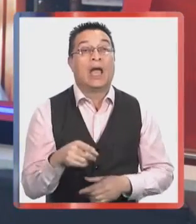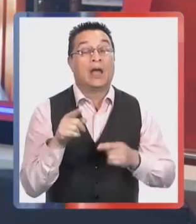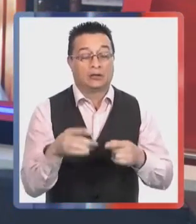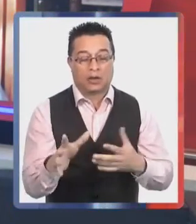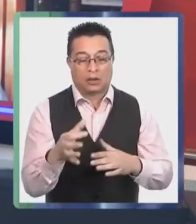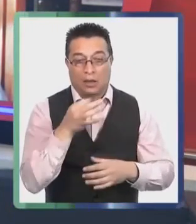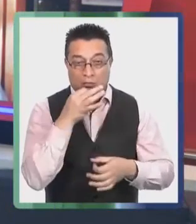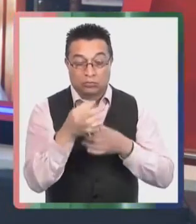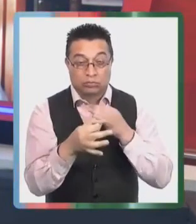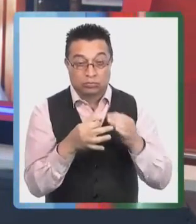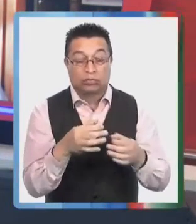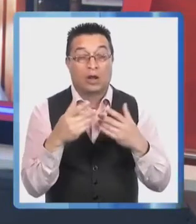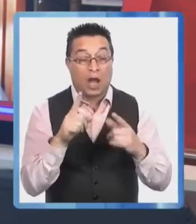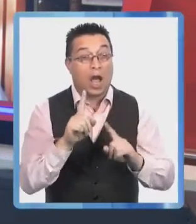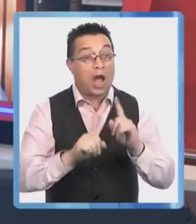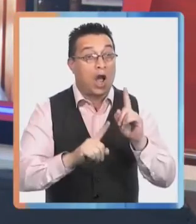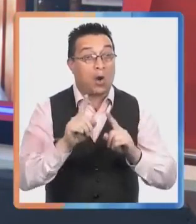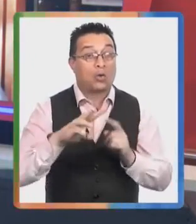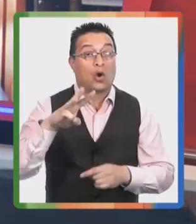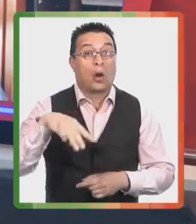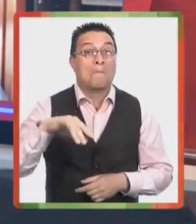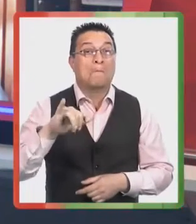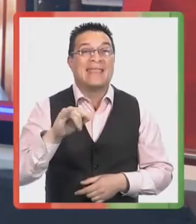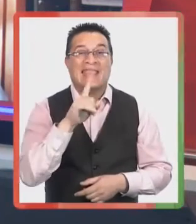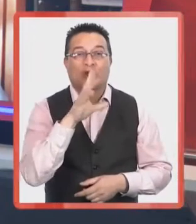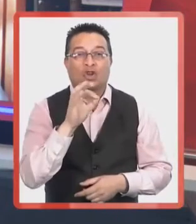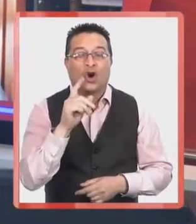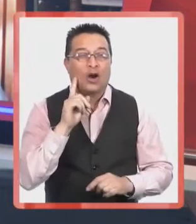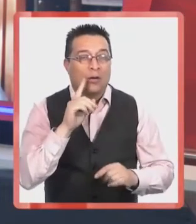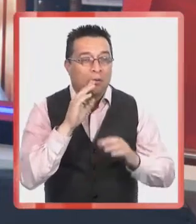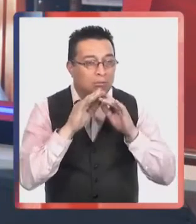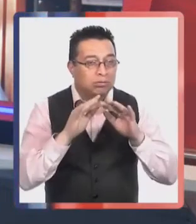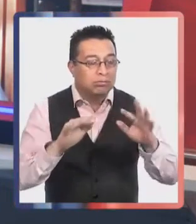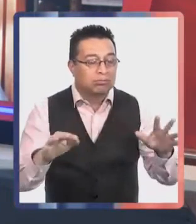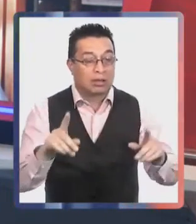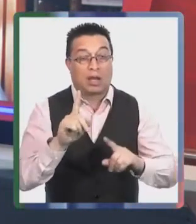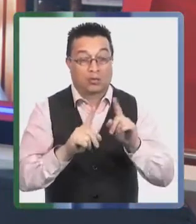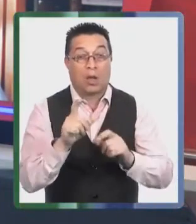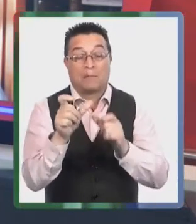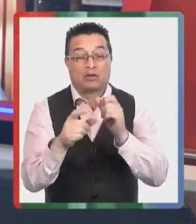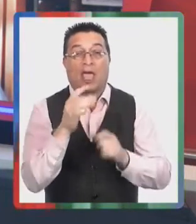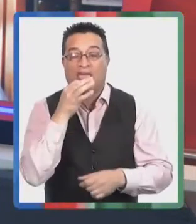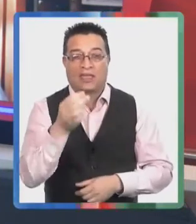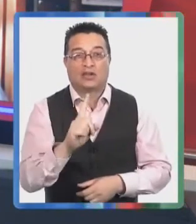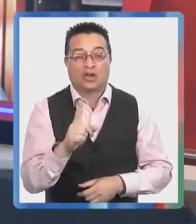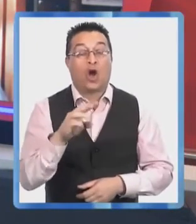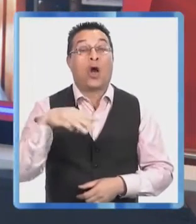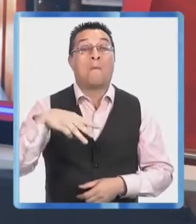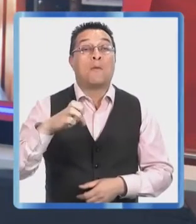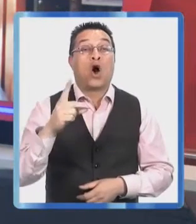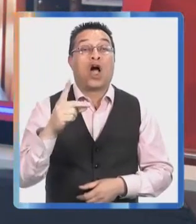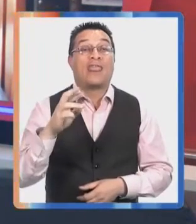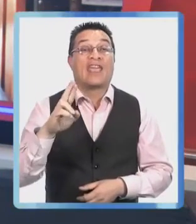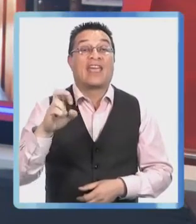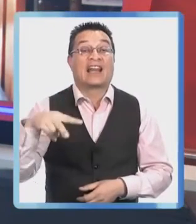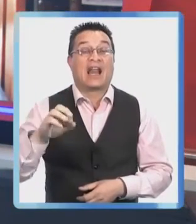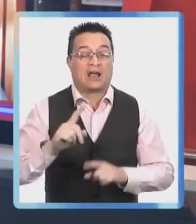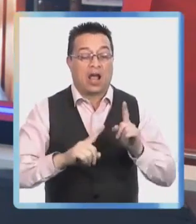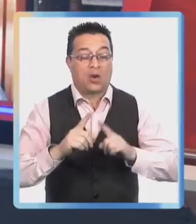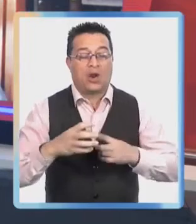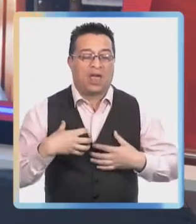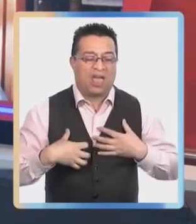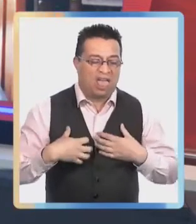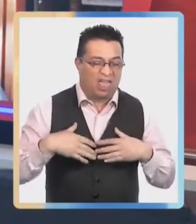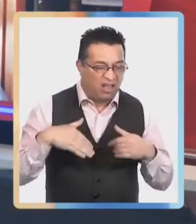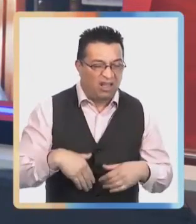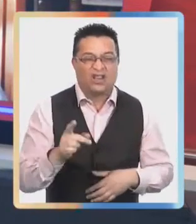dicho en ocasiones anteriores, surgen algunos mitos urbanos que me preocupan. La gente dice, no, la vacuna Moderna me va a generar ciertos